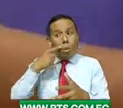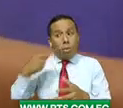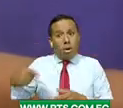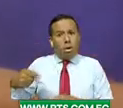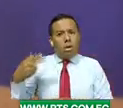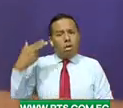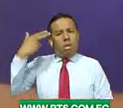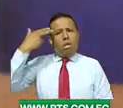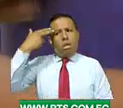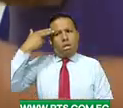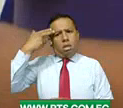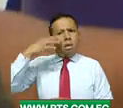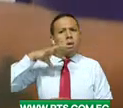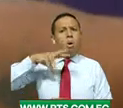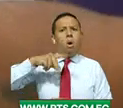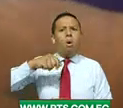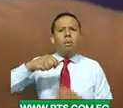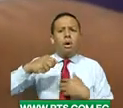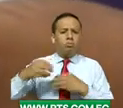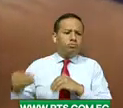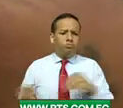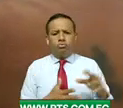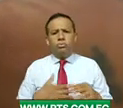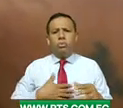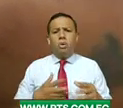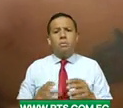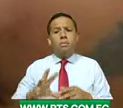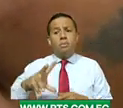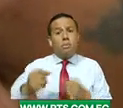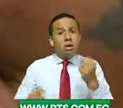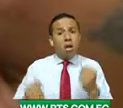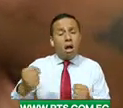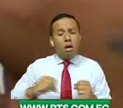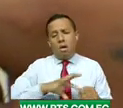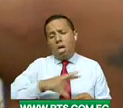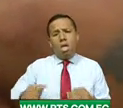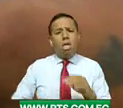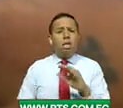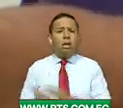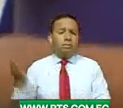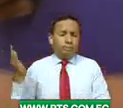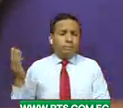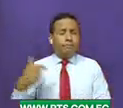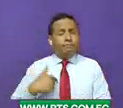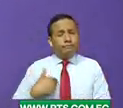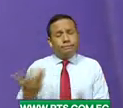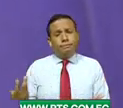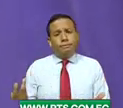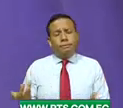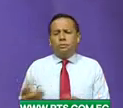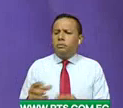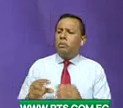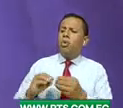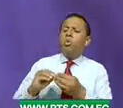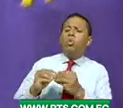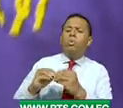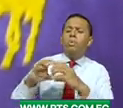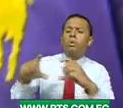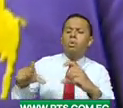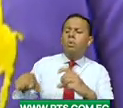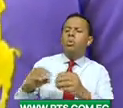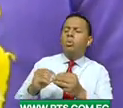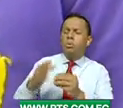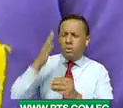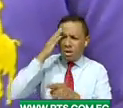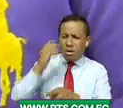las características para que si detectan alguna irregularidad sospechosa en el automotor, llamen inmediatamente a la policía. Ya,